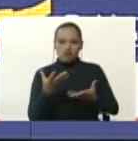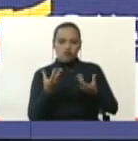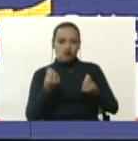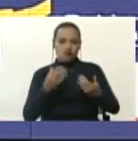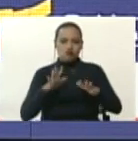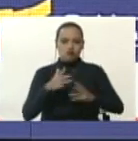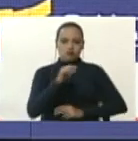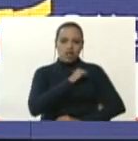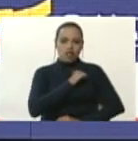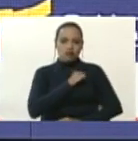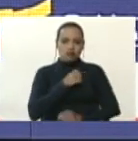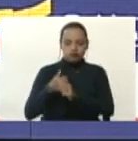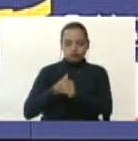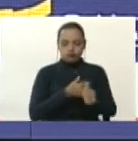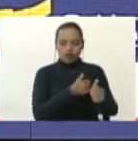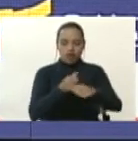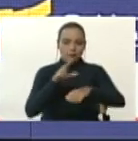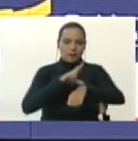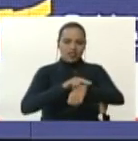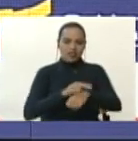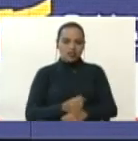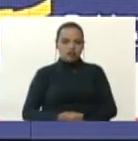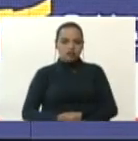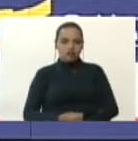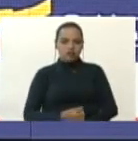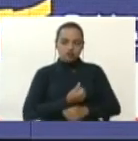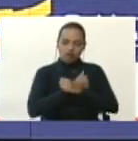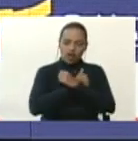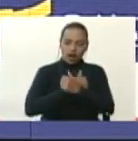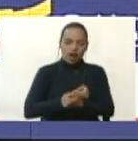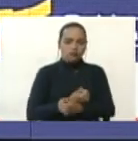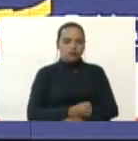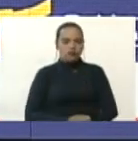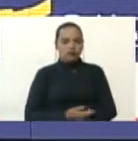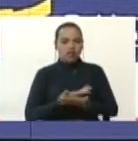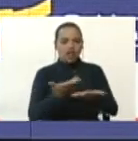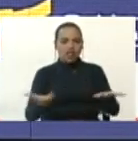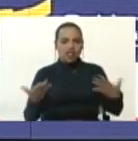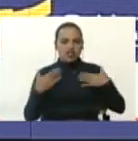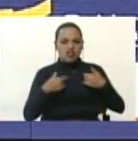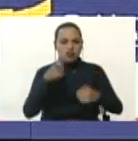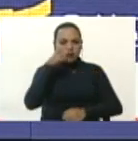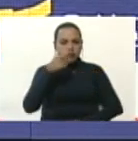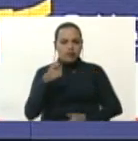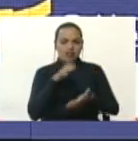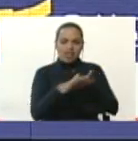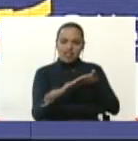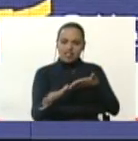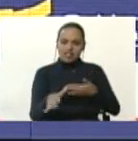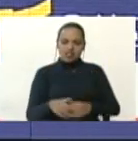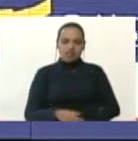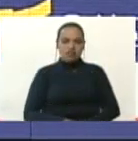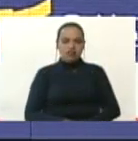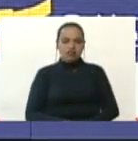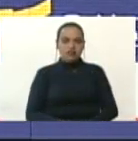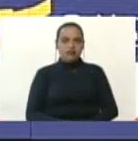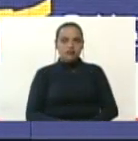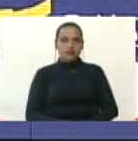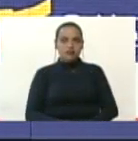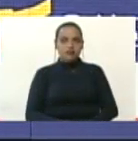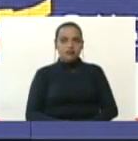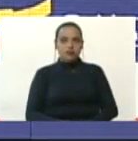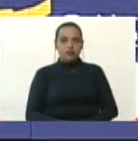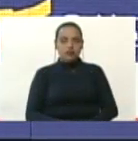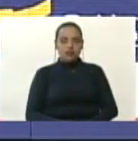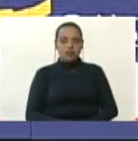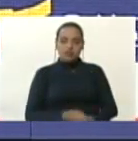a un médico, perseguir a una médica noble que le está dando salud al pueblo, gratis, totalmente gratis. Se va de su